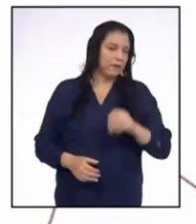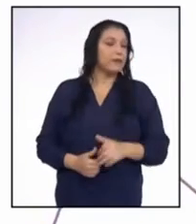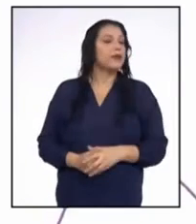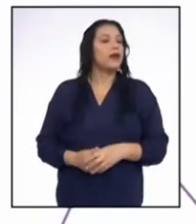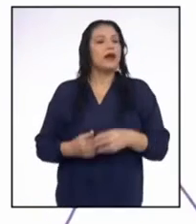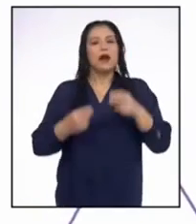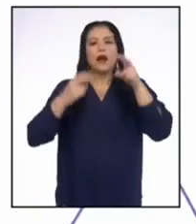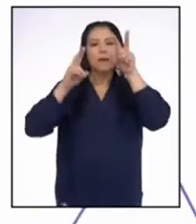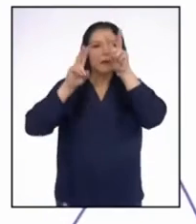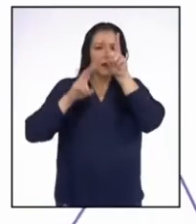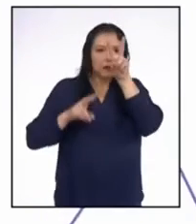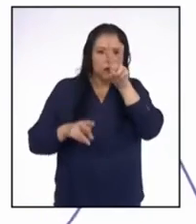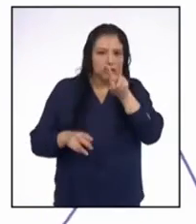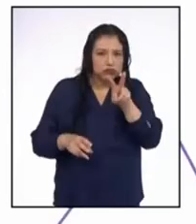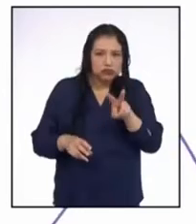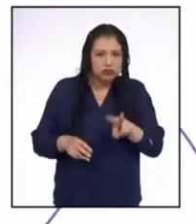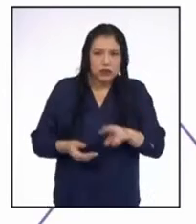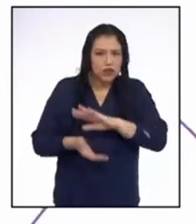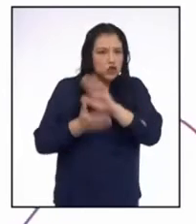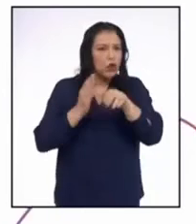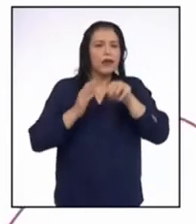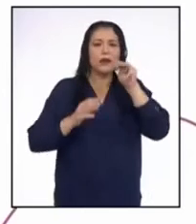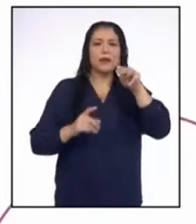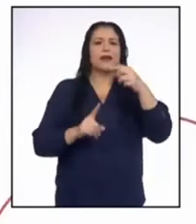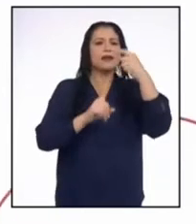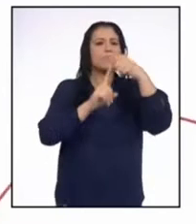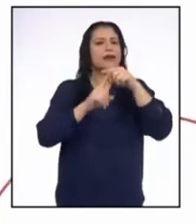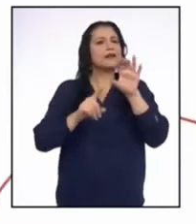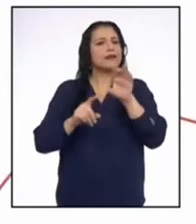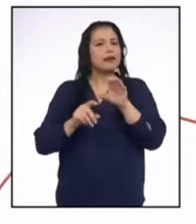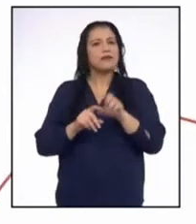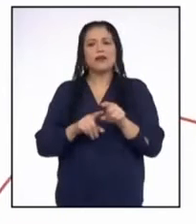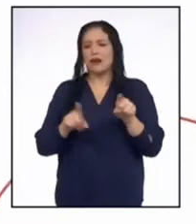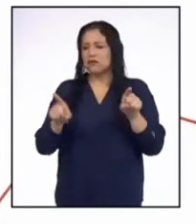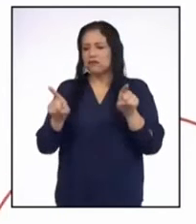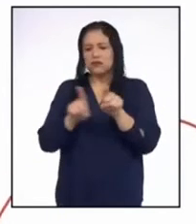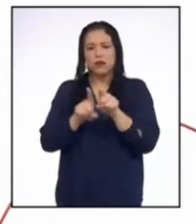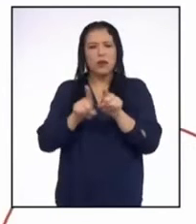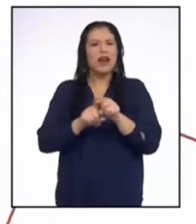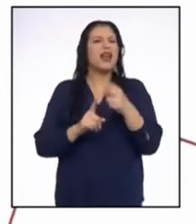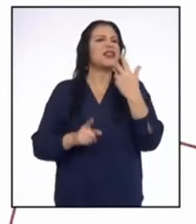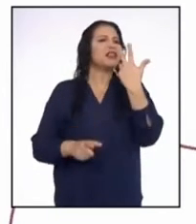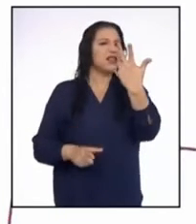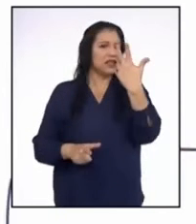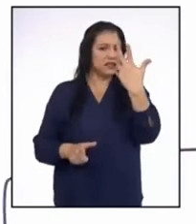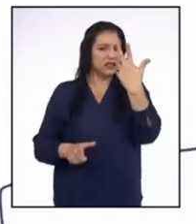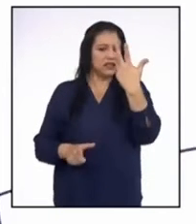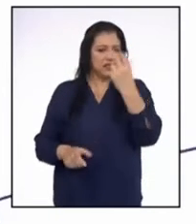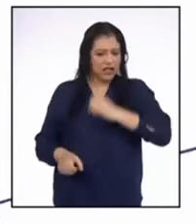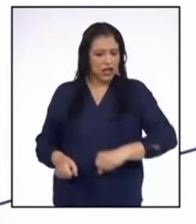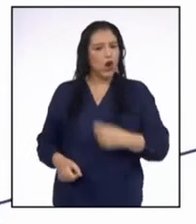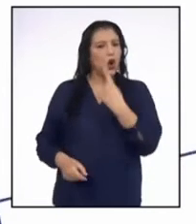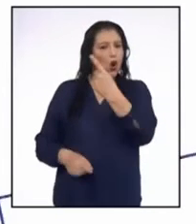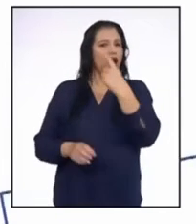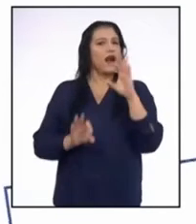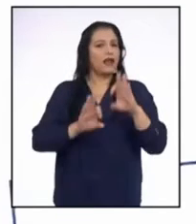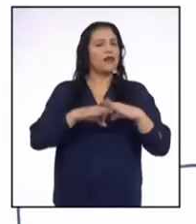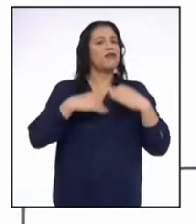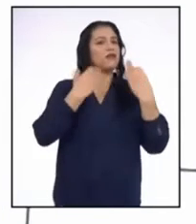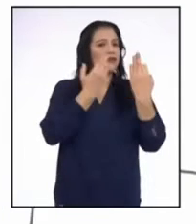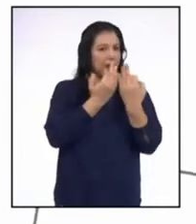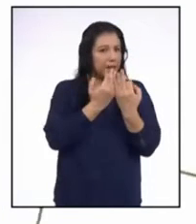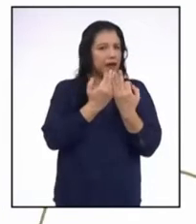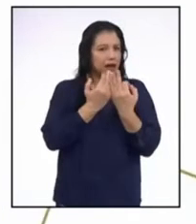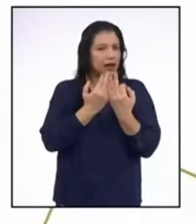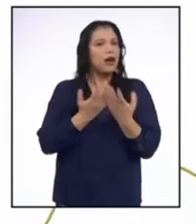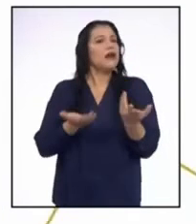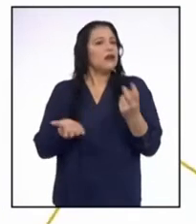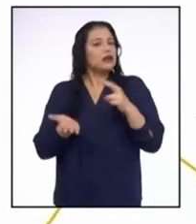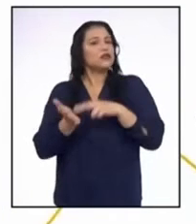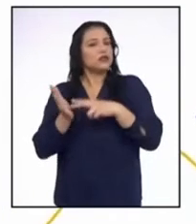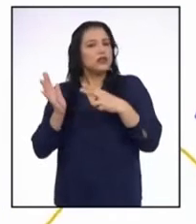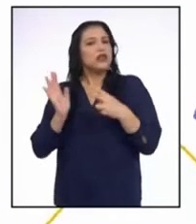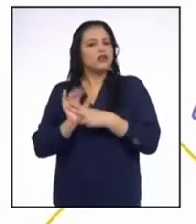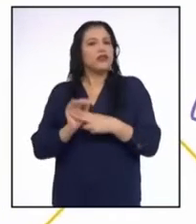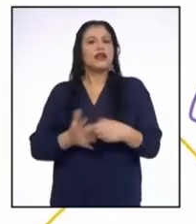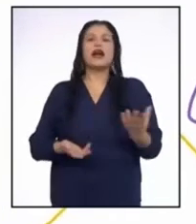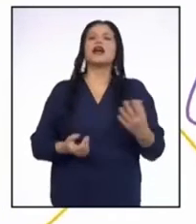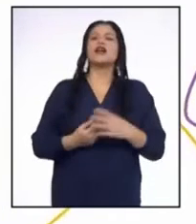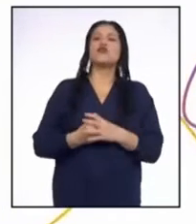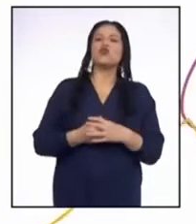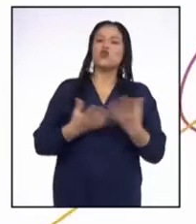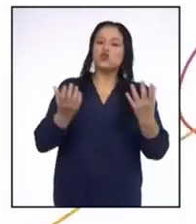Notamos que todas las medidas de tendencia central coinciden en 3 hijos por familia. Eso quiere decir que efectivamente es un